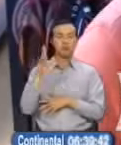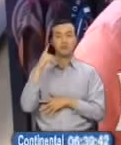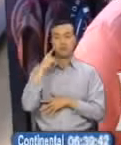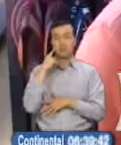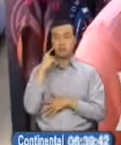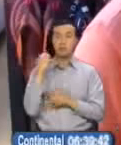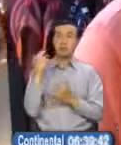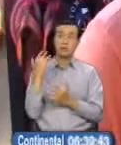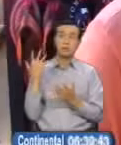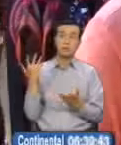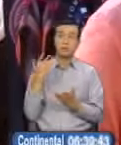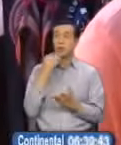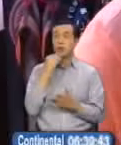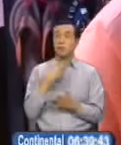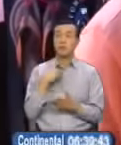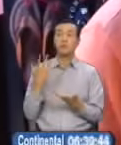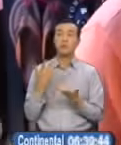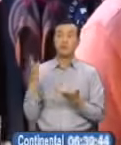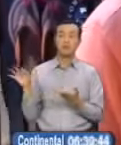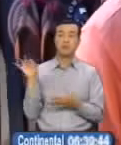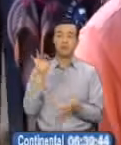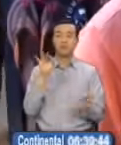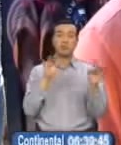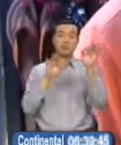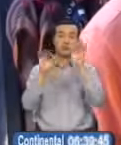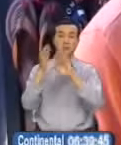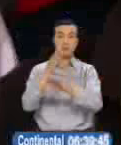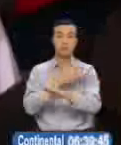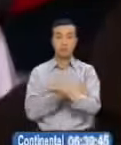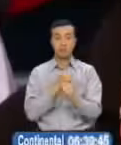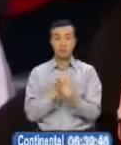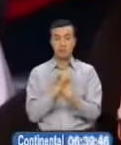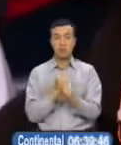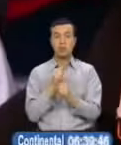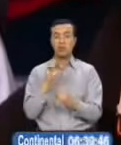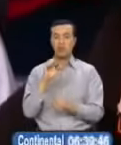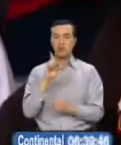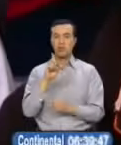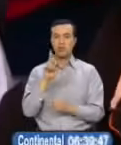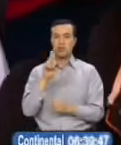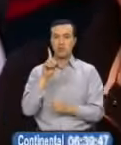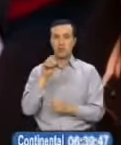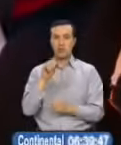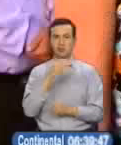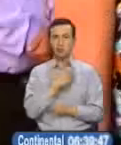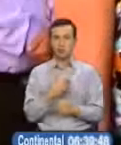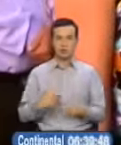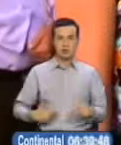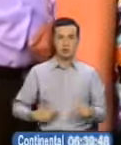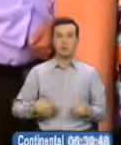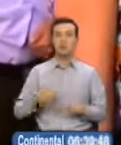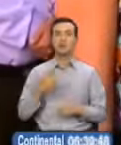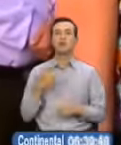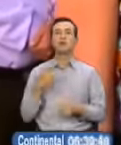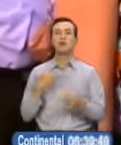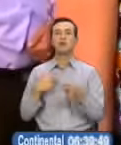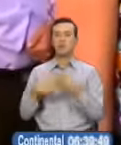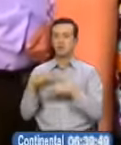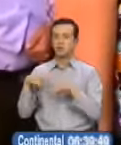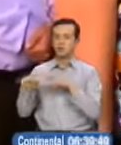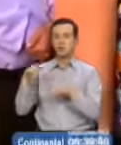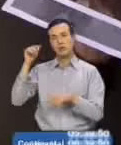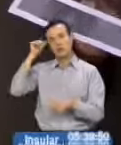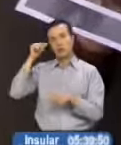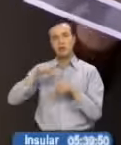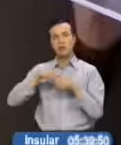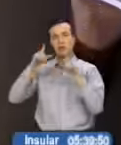mayoría estamos a que nos reubiquen donde antes trabajábamos. Eduardo Martínez, presidente de los comerciantes minoristas, mira sus fotos y